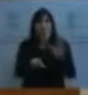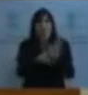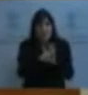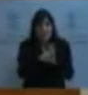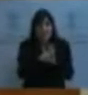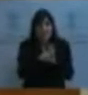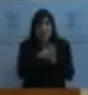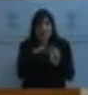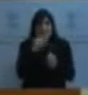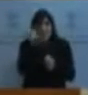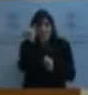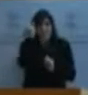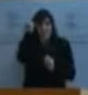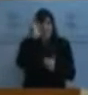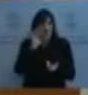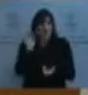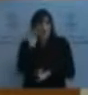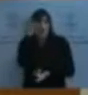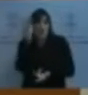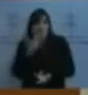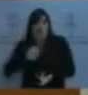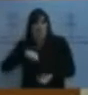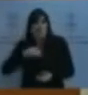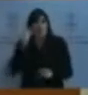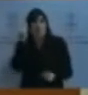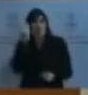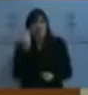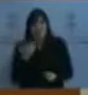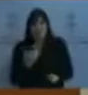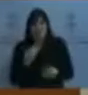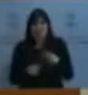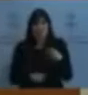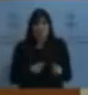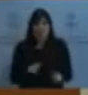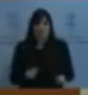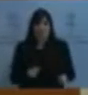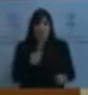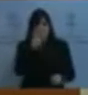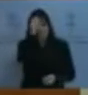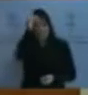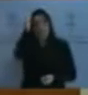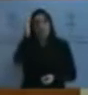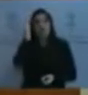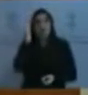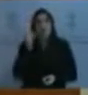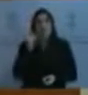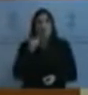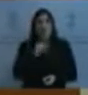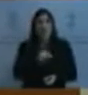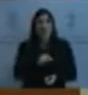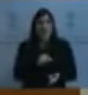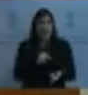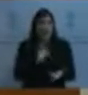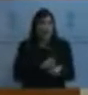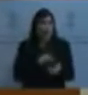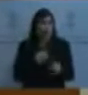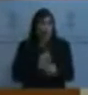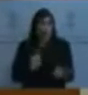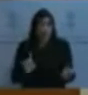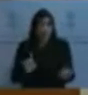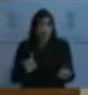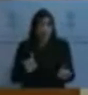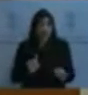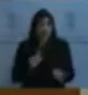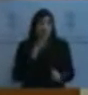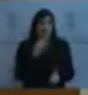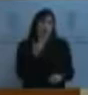que hay que ir desarrollando. Y como eso no sucede, y como en muchas ocasiones, y lo vemos